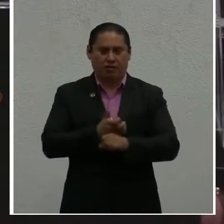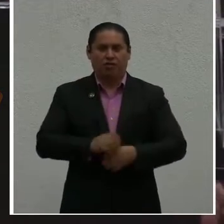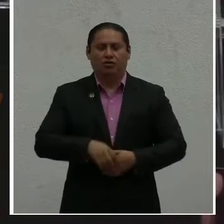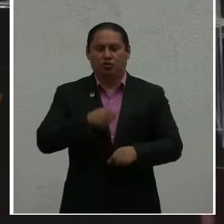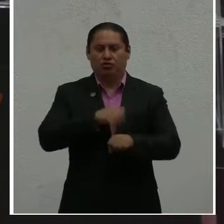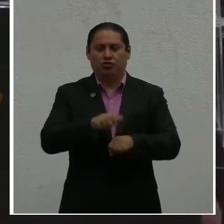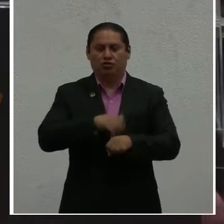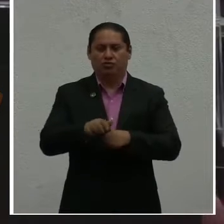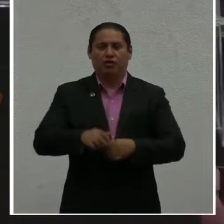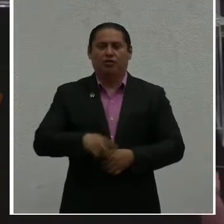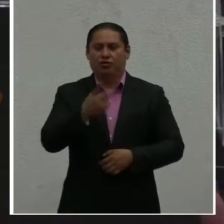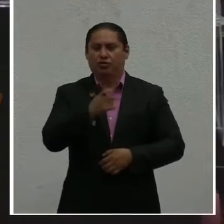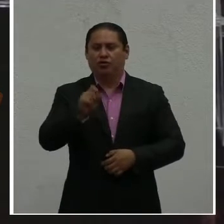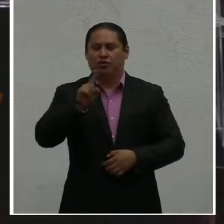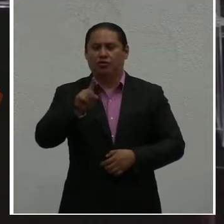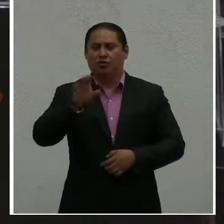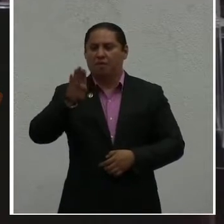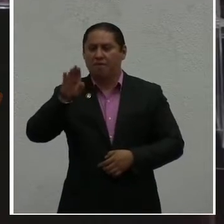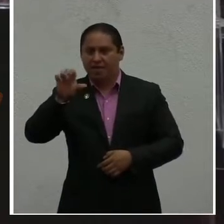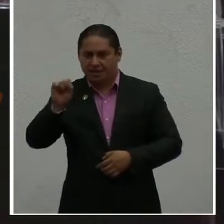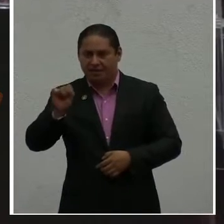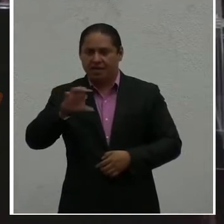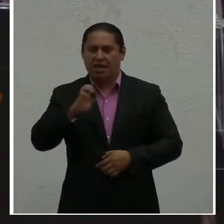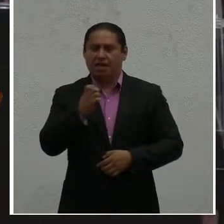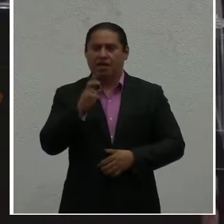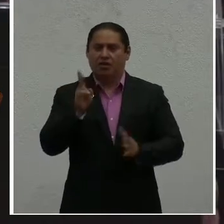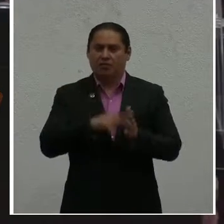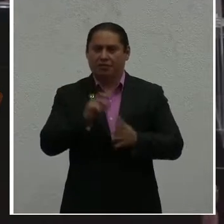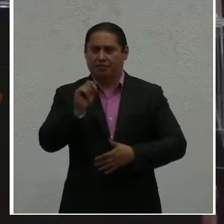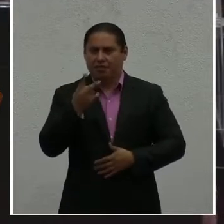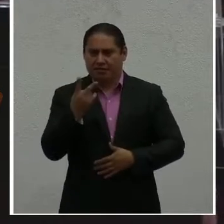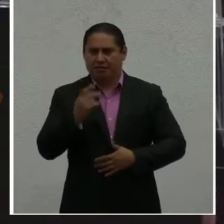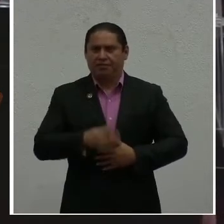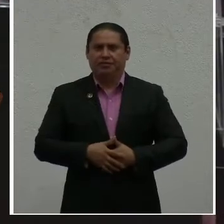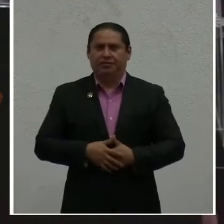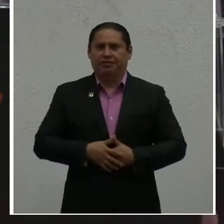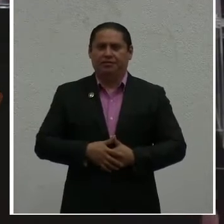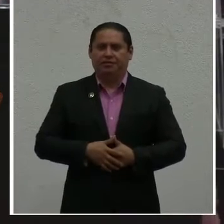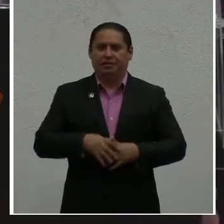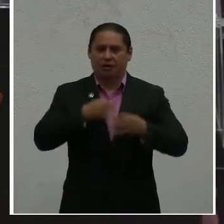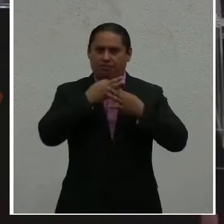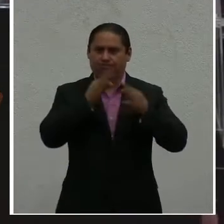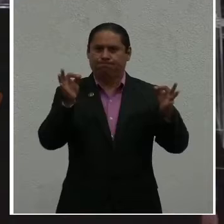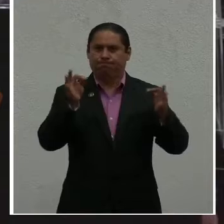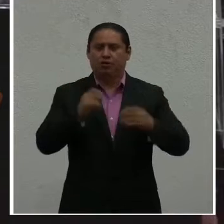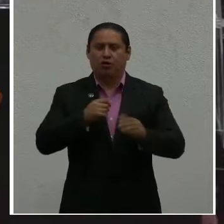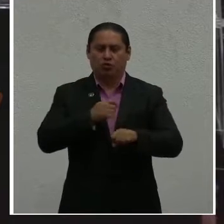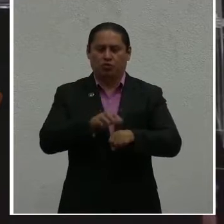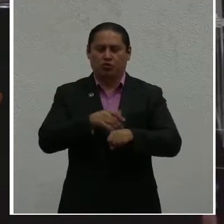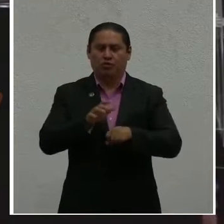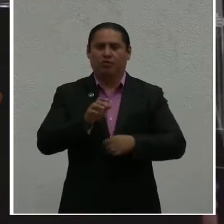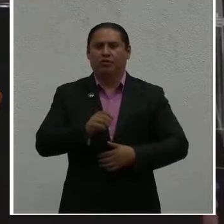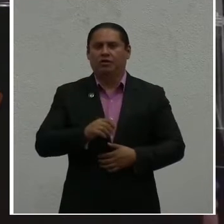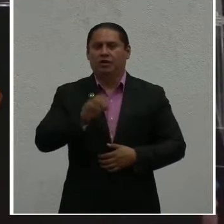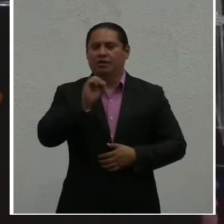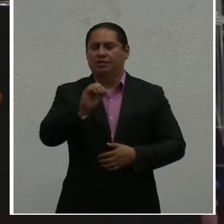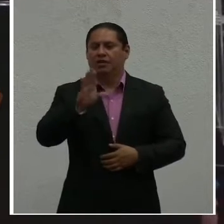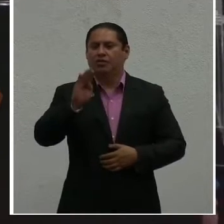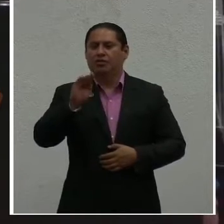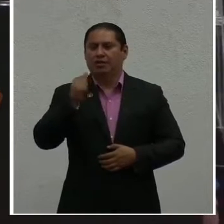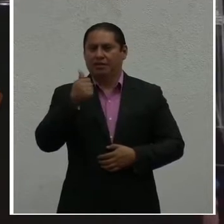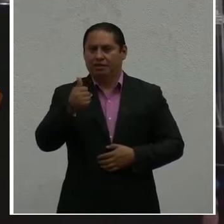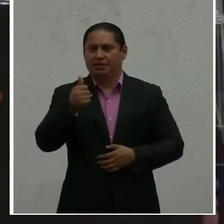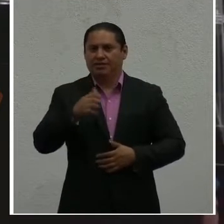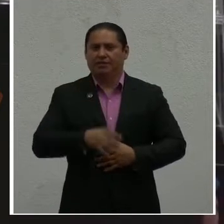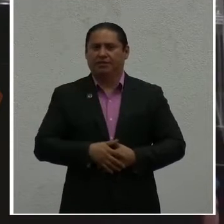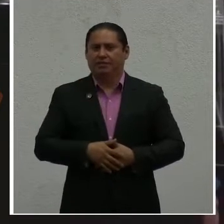bis de fecha 1 de enero de 2022 bajo la publicación número 096